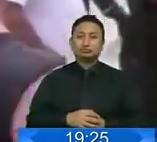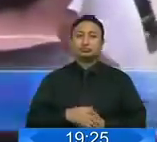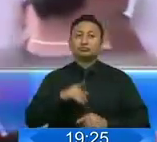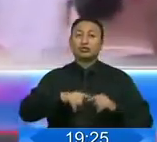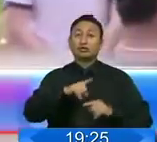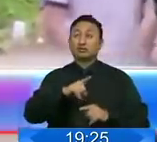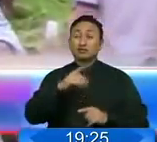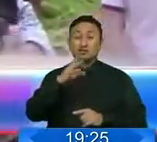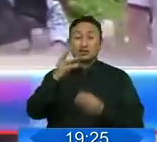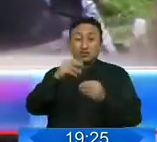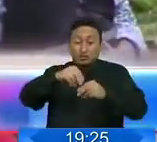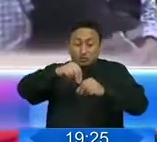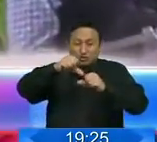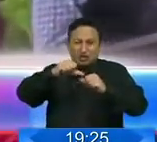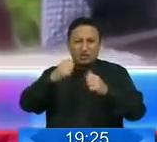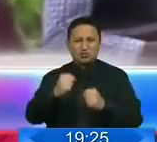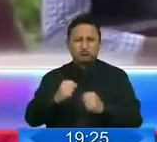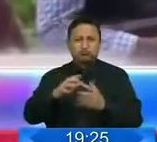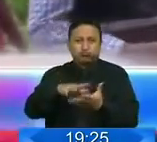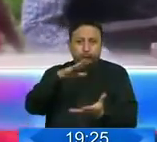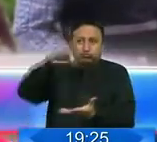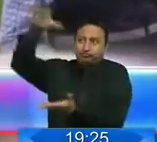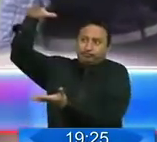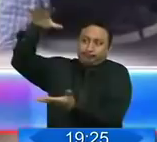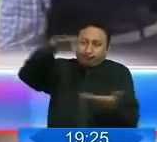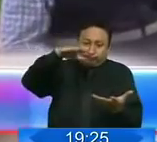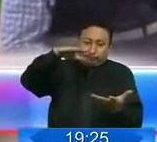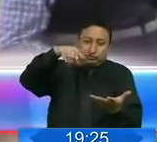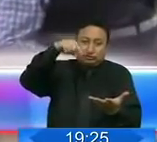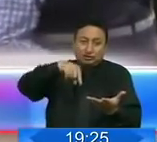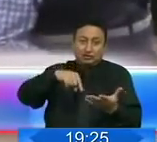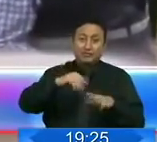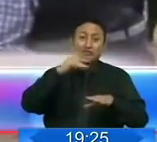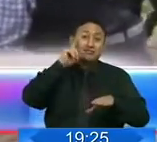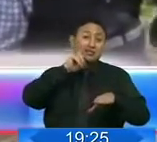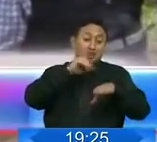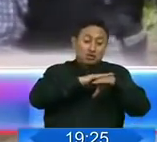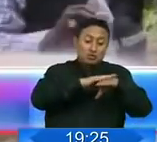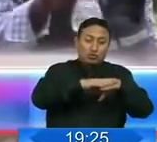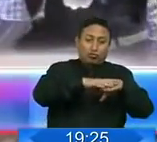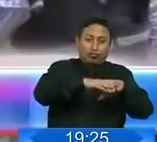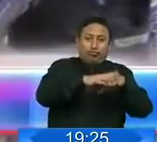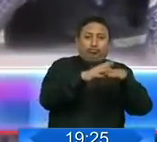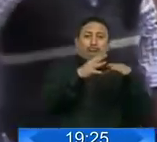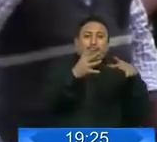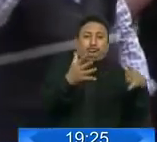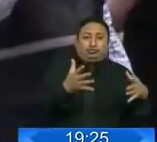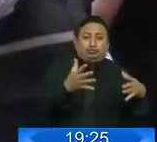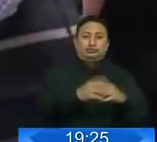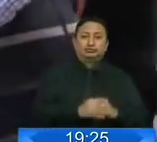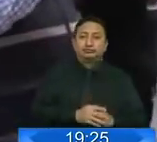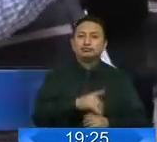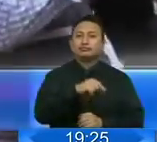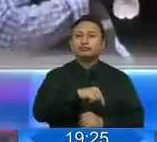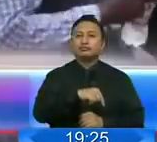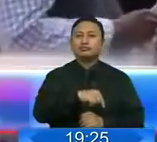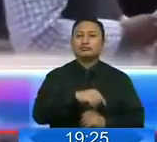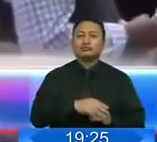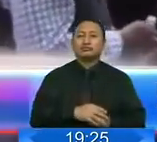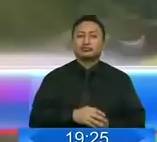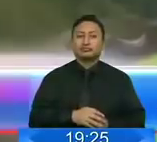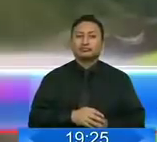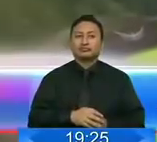toneladas de tierra que ha levantado la capa asfáltica de este tramo entre Achilú y